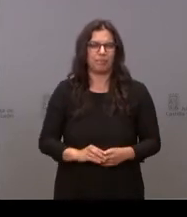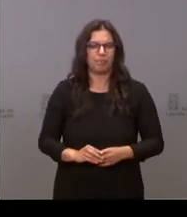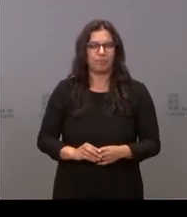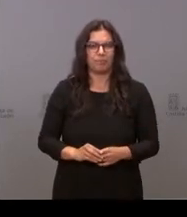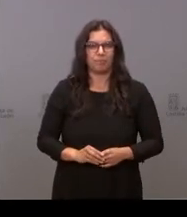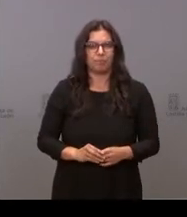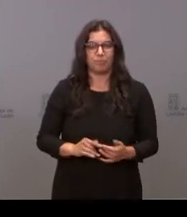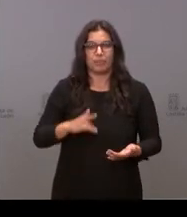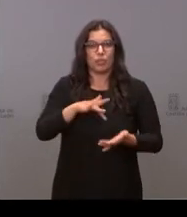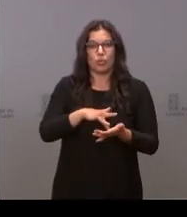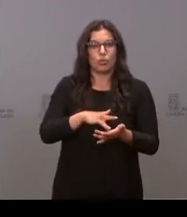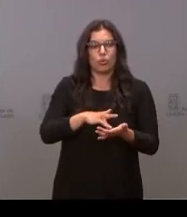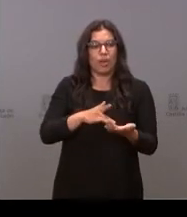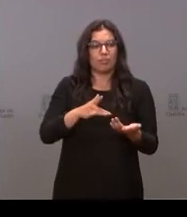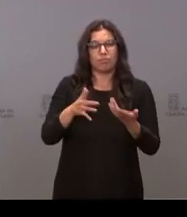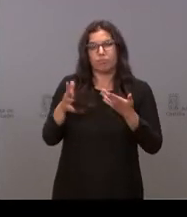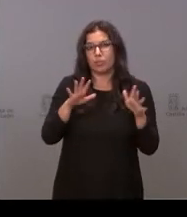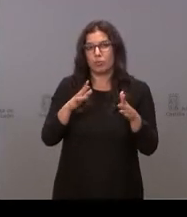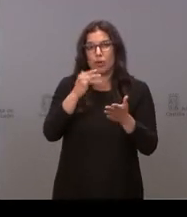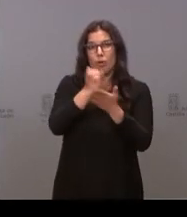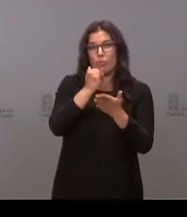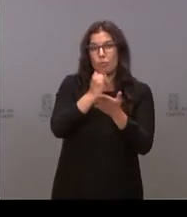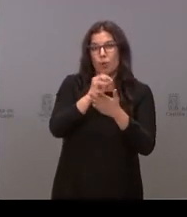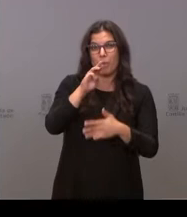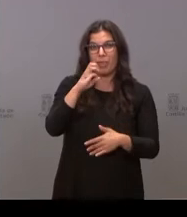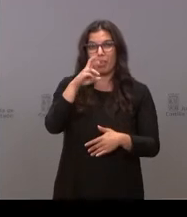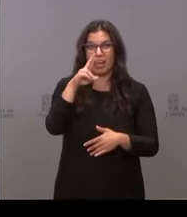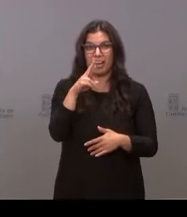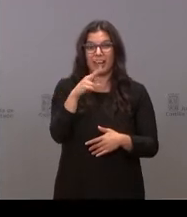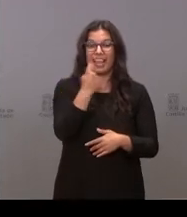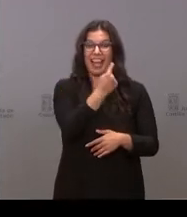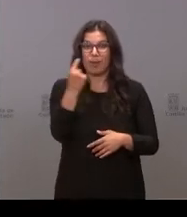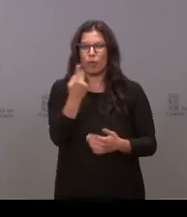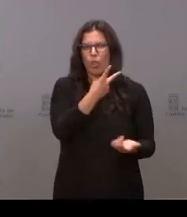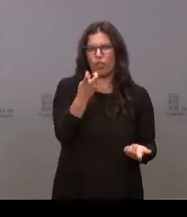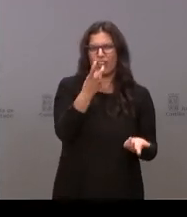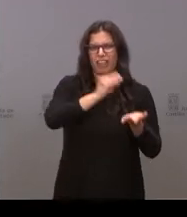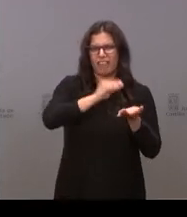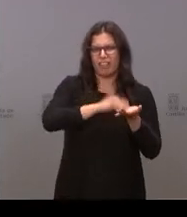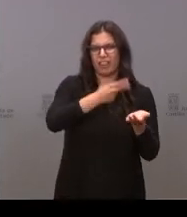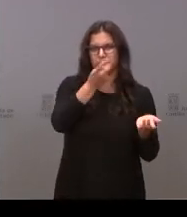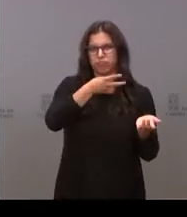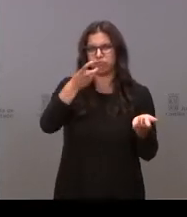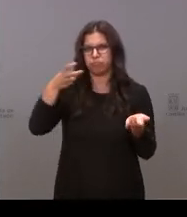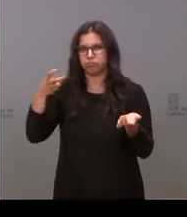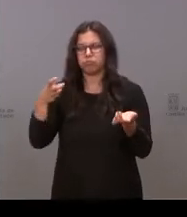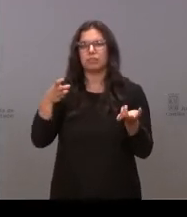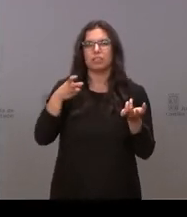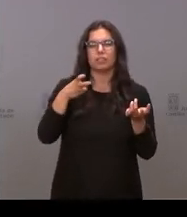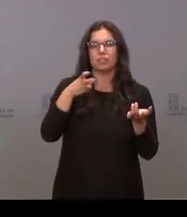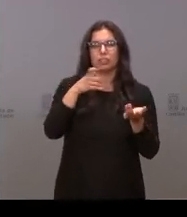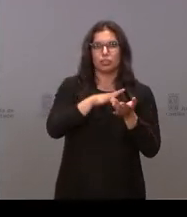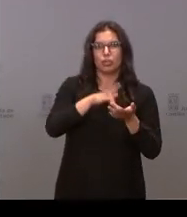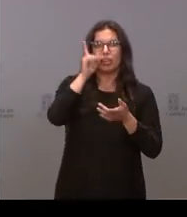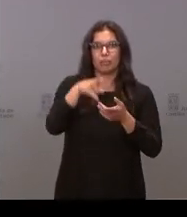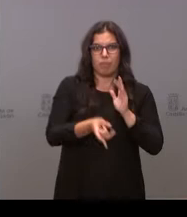hemos hecho prácticamente unas 200 pruebas PCR por cada uno de los componentes del equipo. Hemos pasado dos